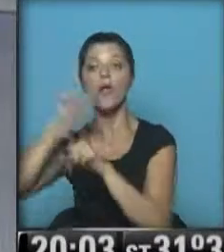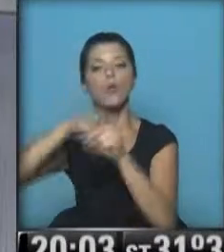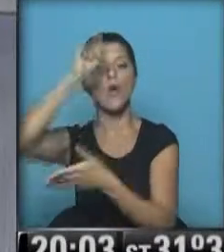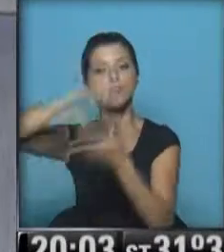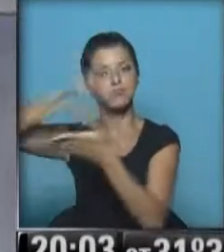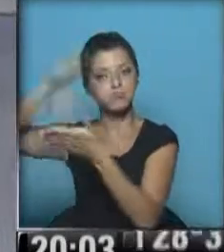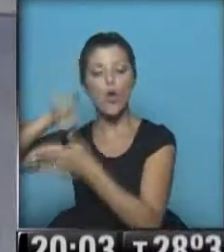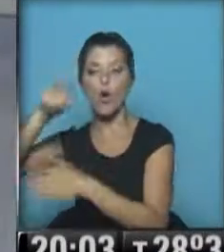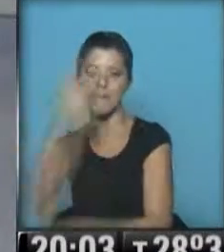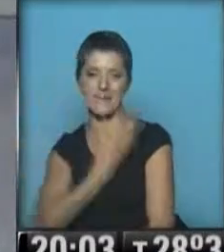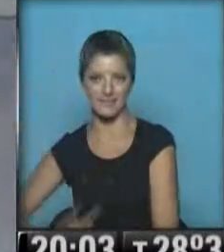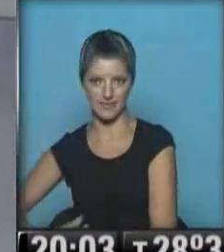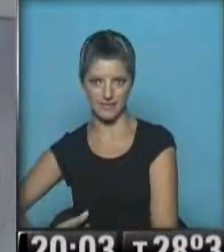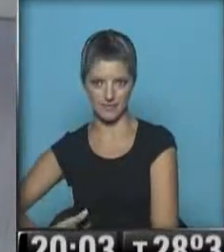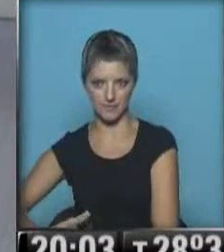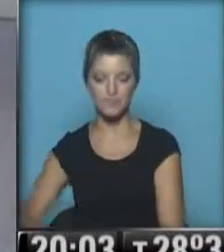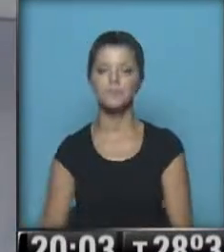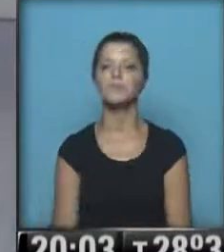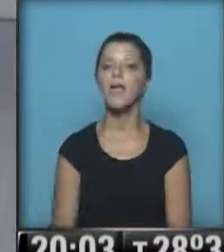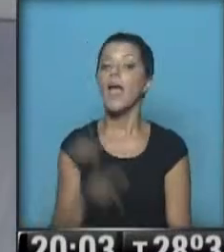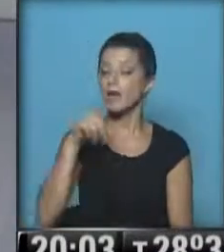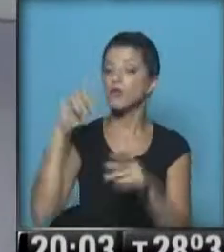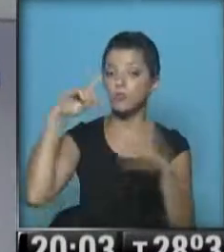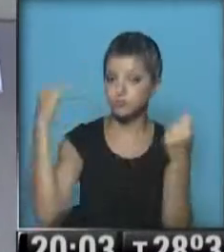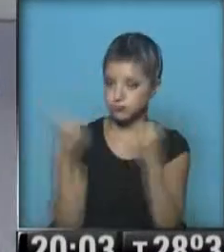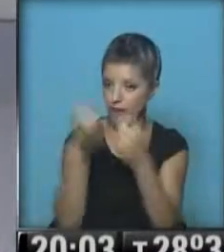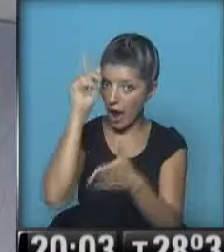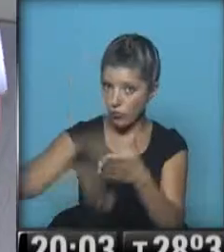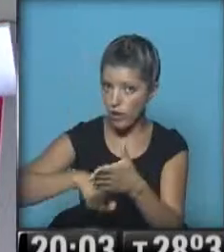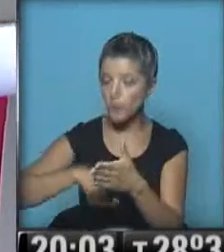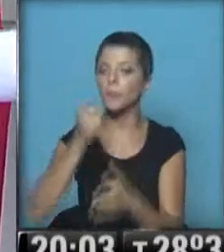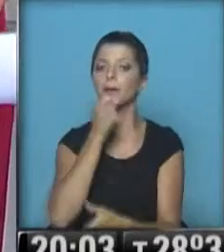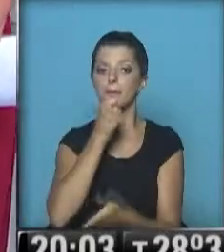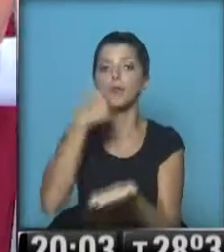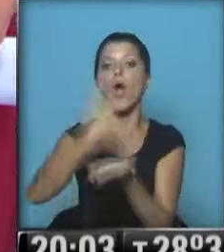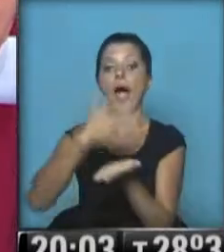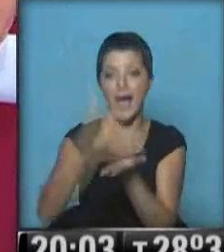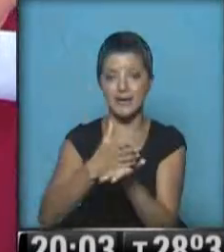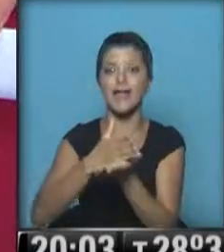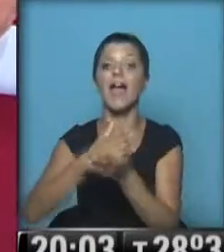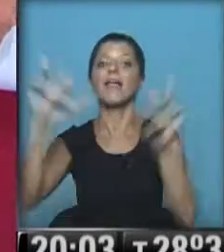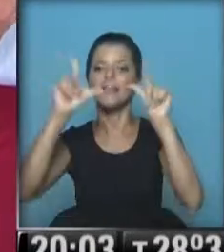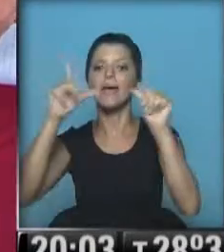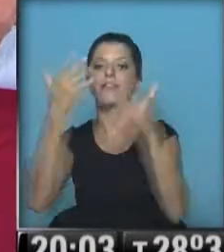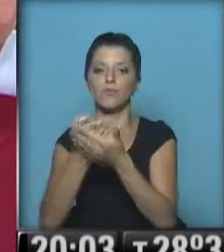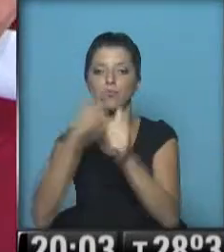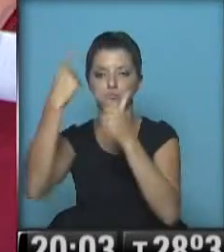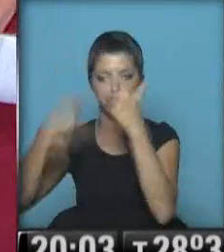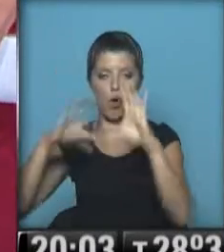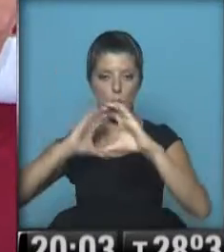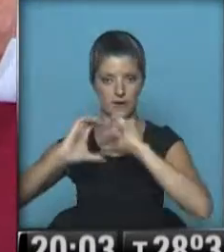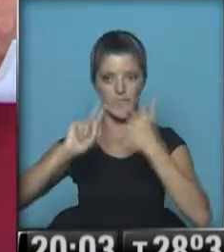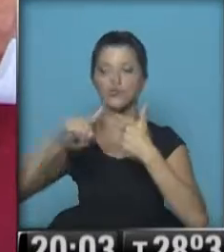su par Xi Jinping. Bueno, estos entendimientos comprenden, por ejemplo, el área de telecomunicaciones, el área cultural,